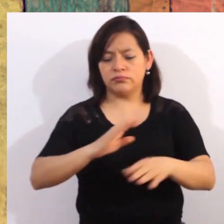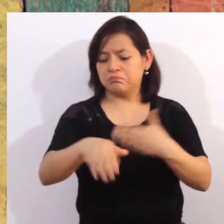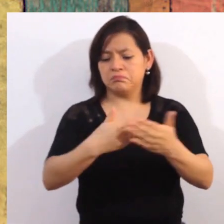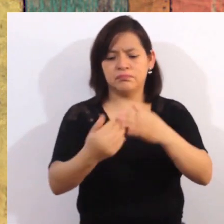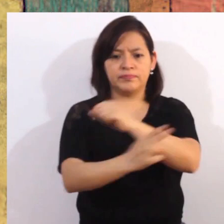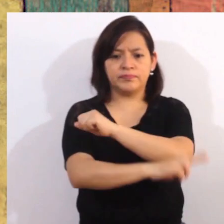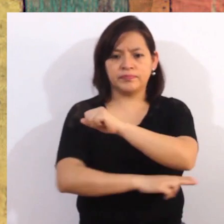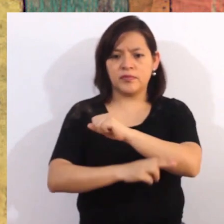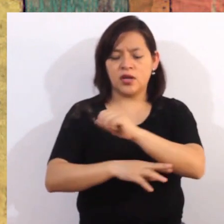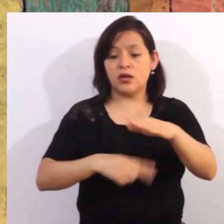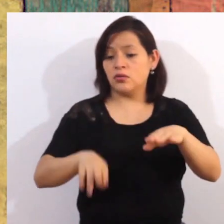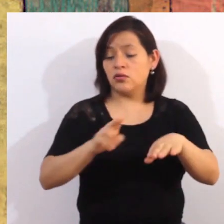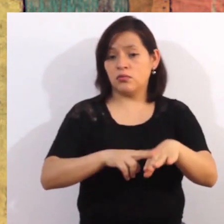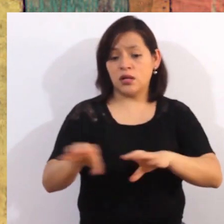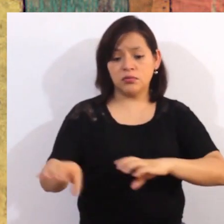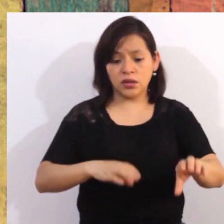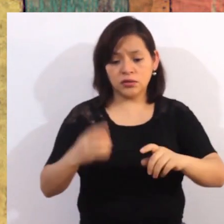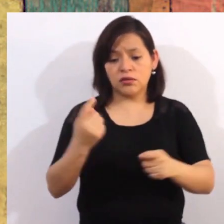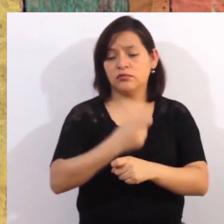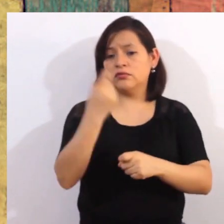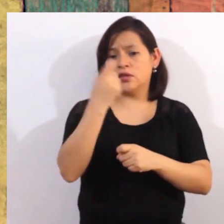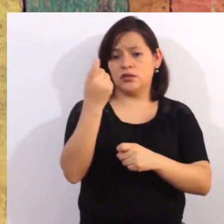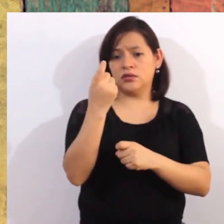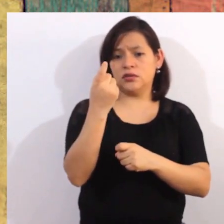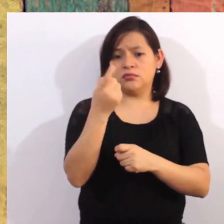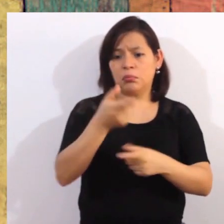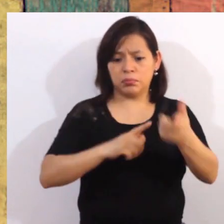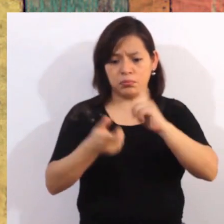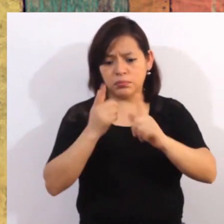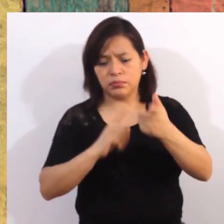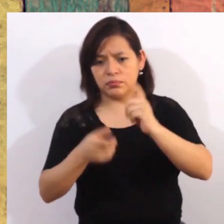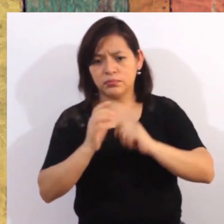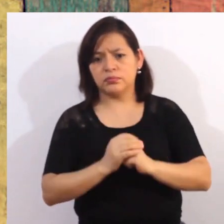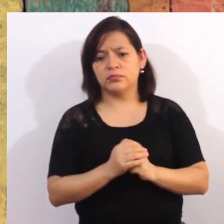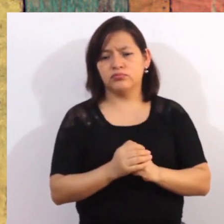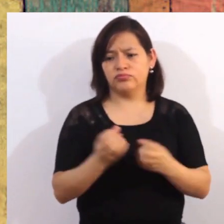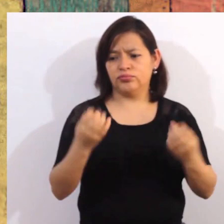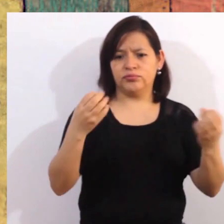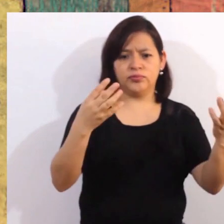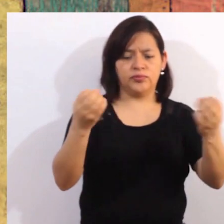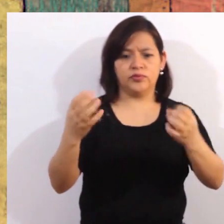suyas, no teniendo ni nada en cuenta, principios que guíen sus vidas,